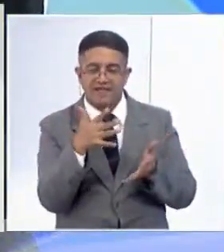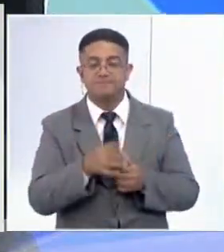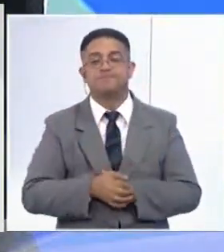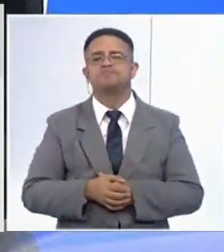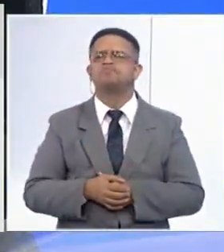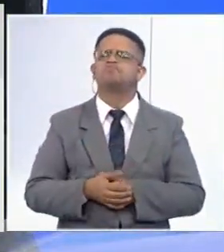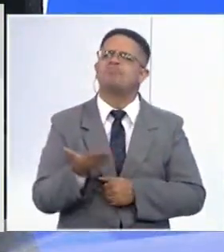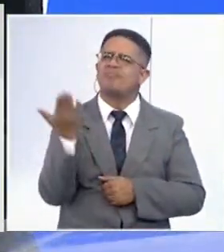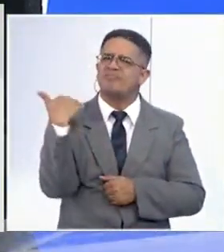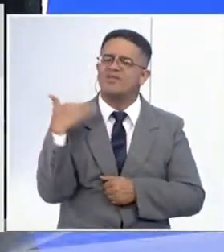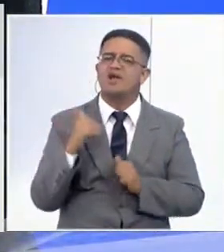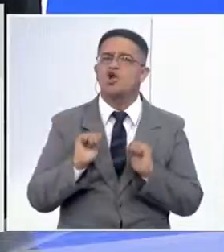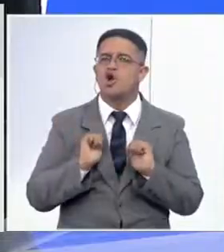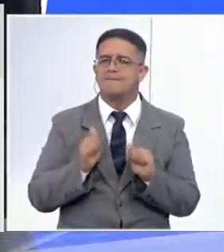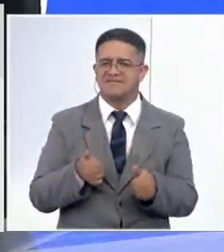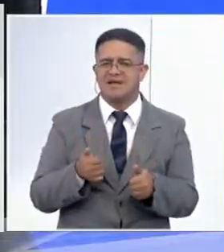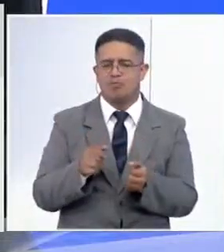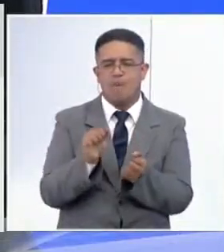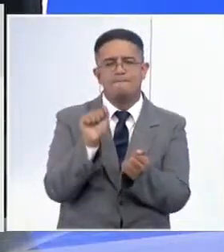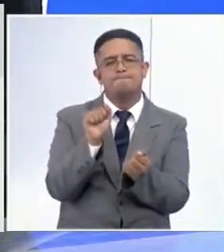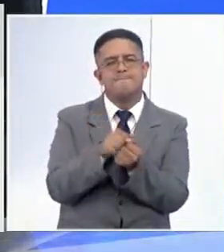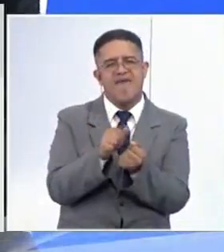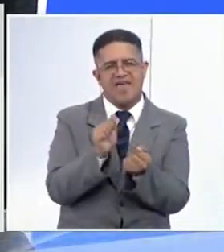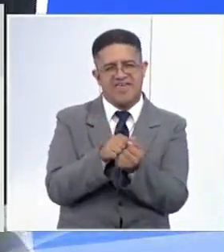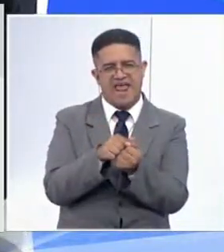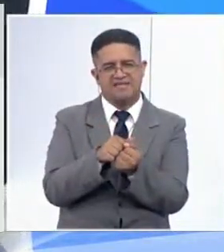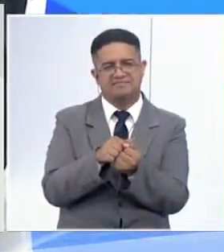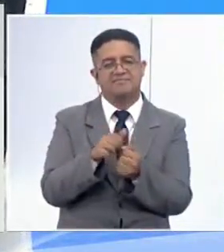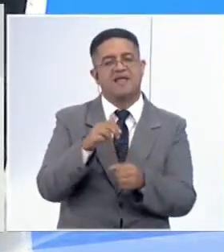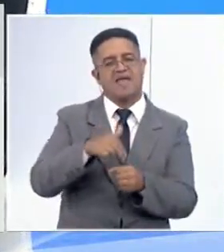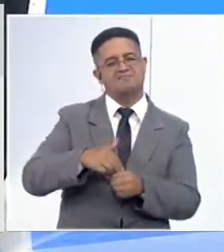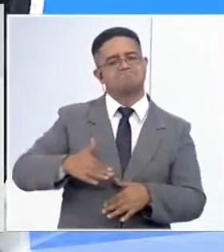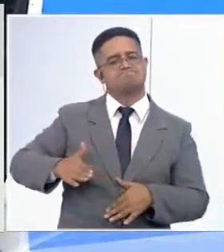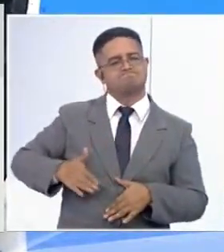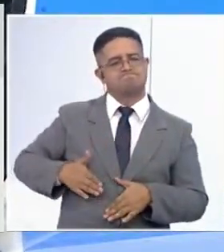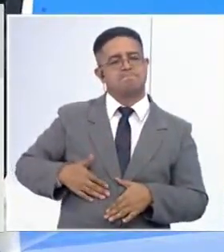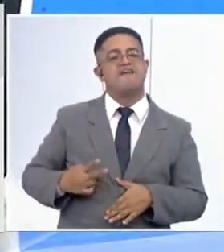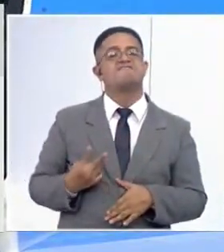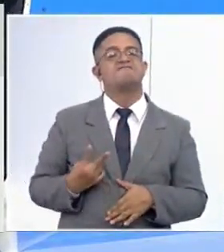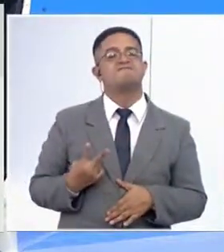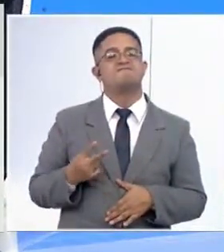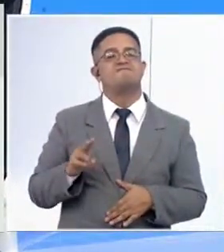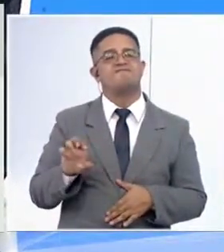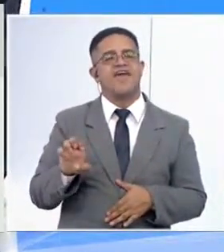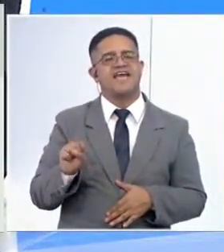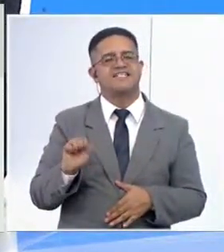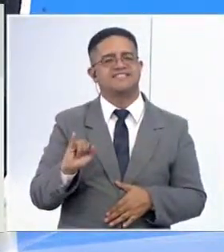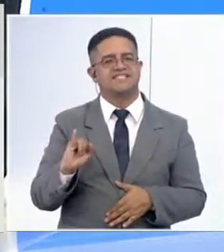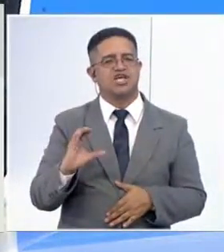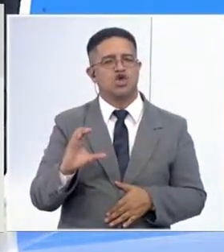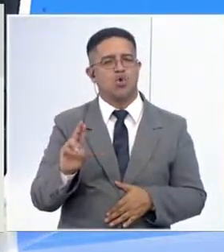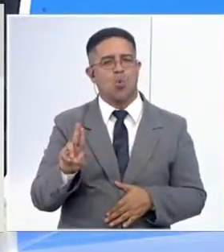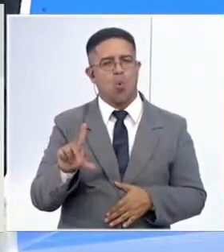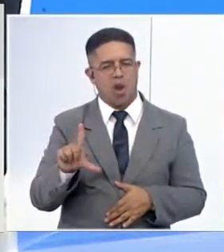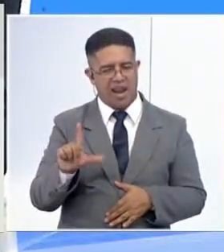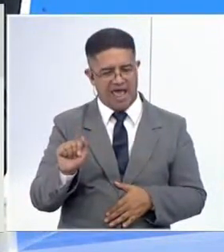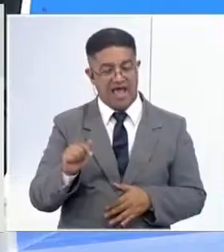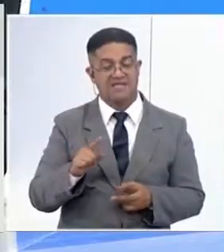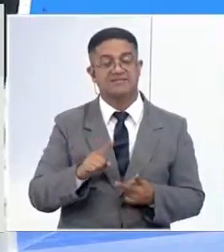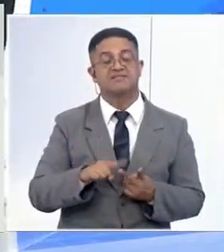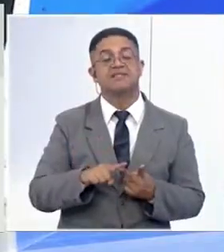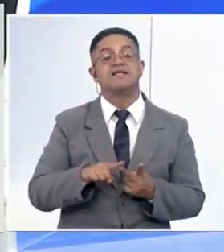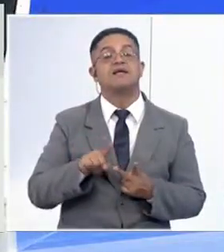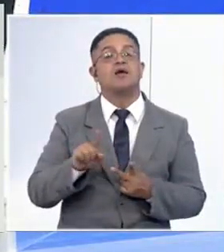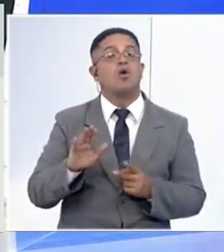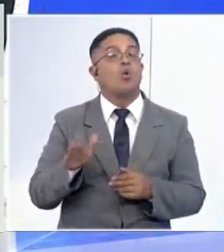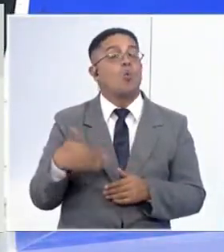hablar de cálculos de vías biliares, tenemos esa vesícula que va a ser ese filtro natural de nuestro cuerpo, y además de esa bilis.